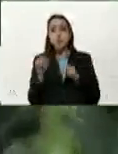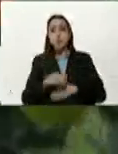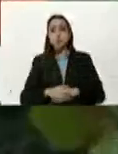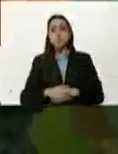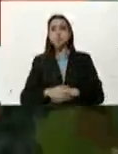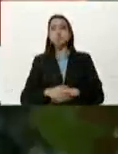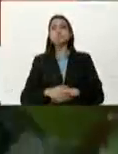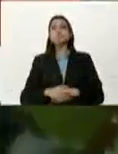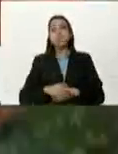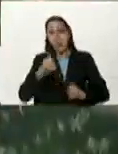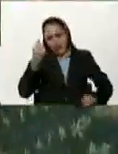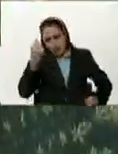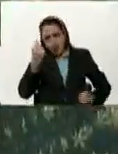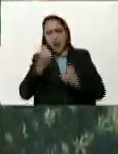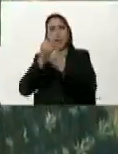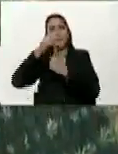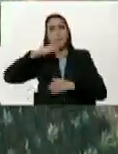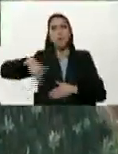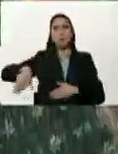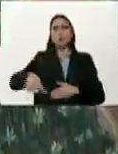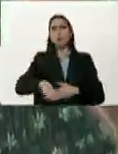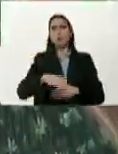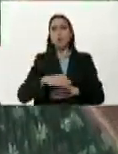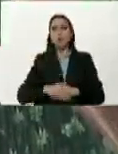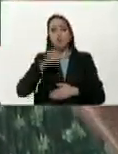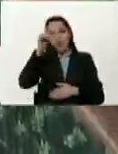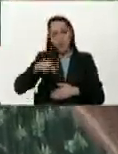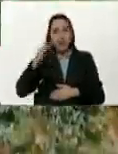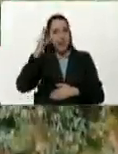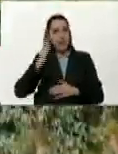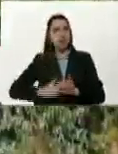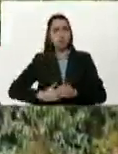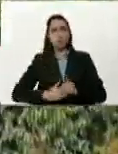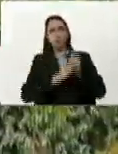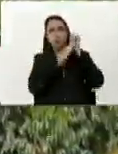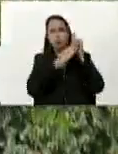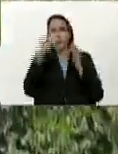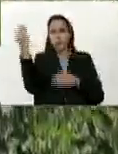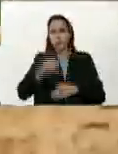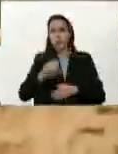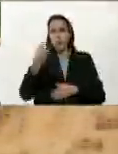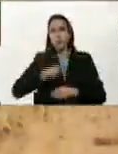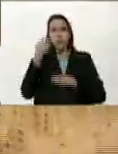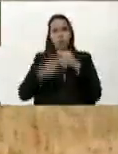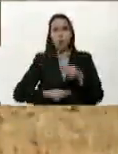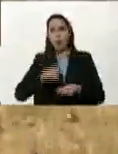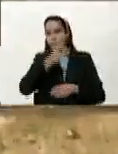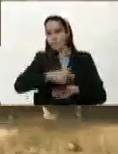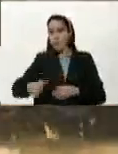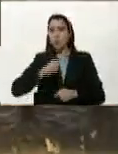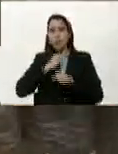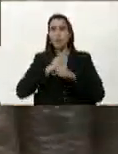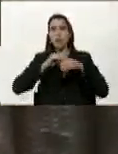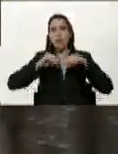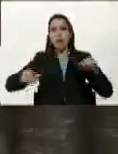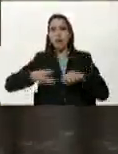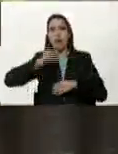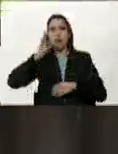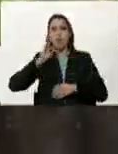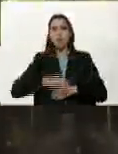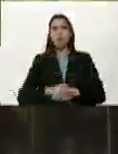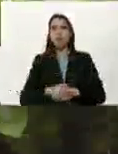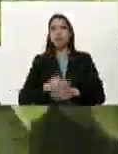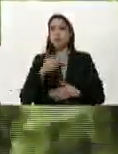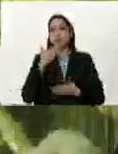cuente con el pueblo con el poder popular y la mujer femenina siempre de la mano con los caficultores gracias a si es